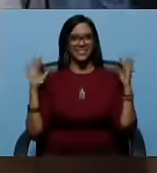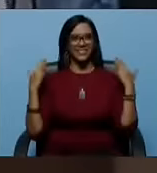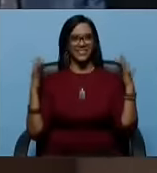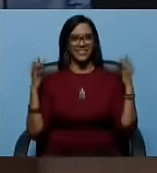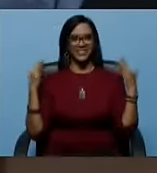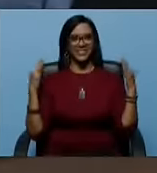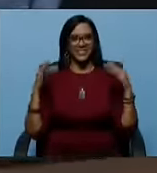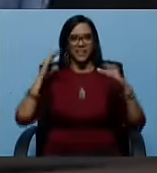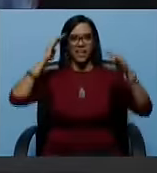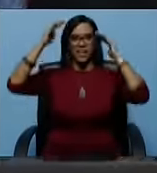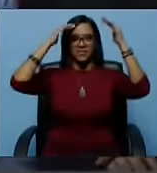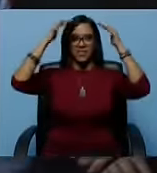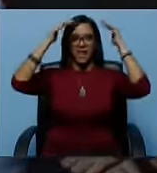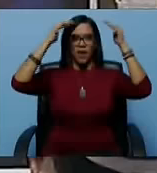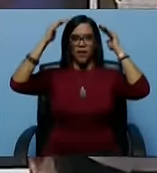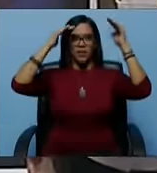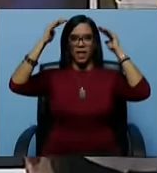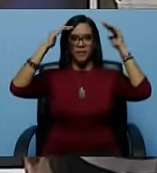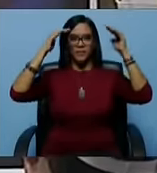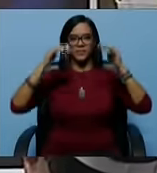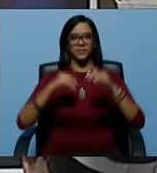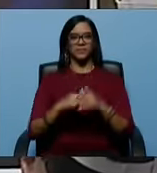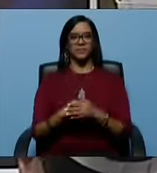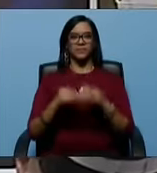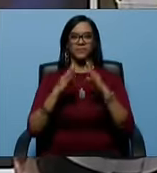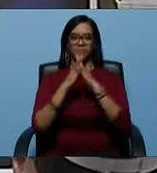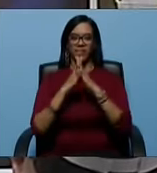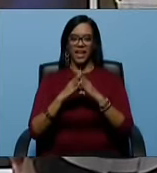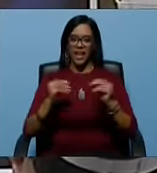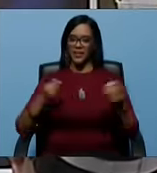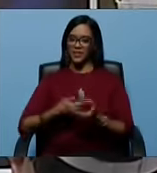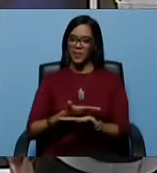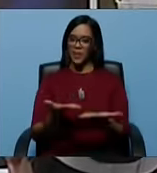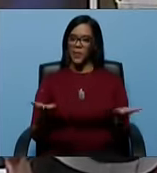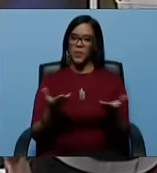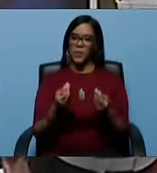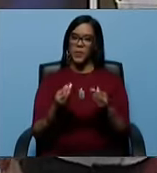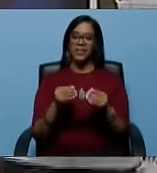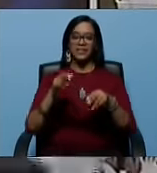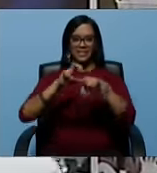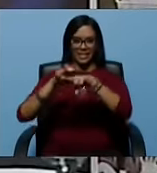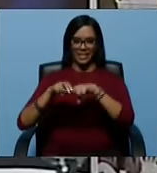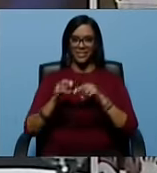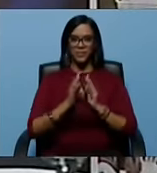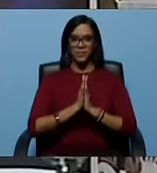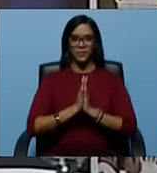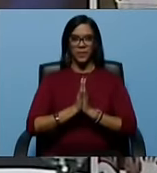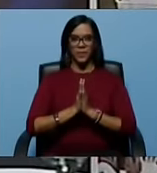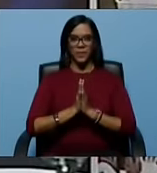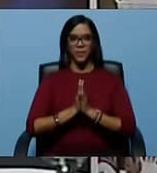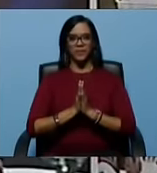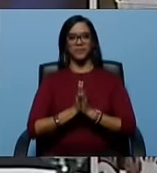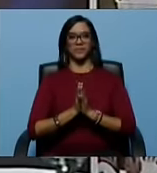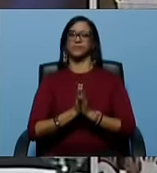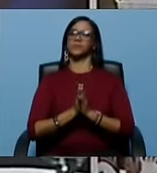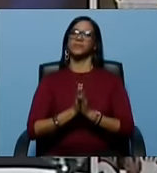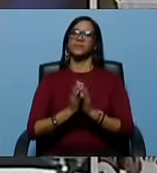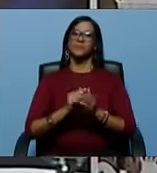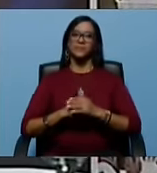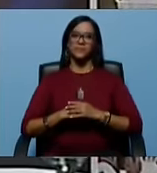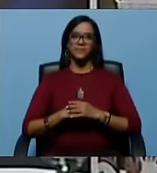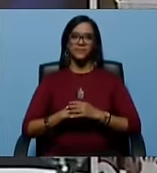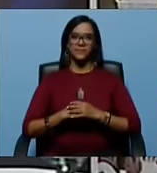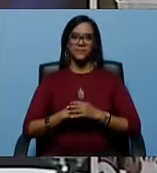500, saludamos a todas y a todos con mucho cariño. Siéntese, por favor. Cariño.